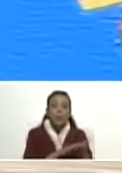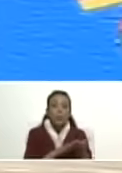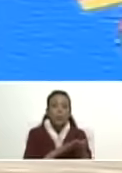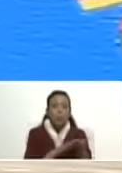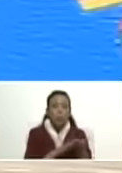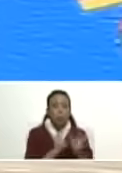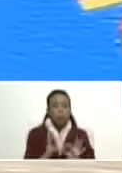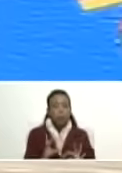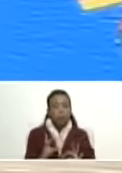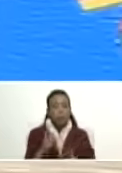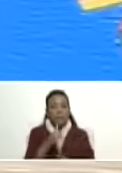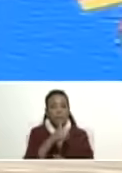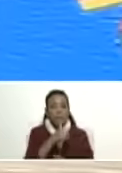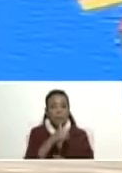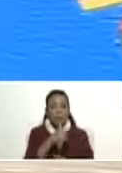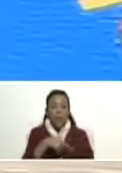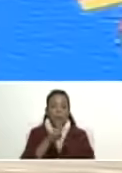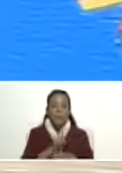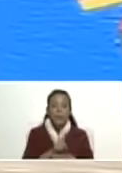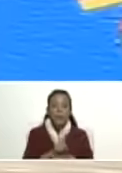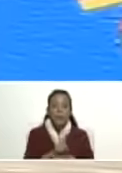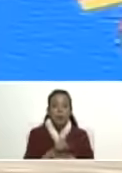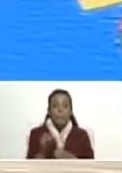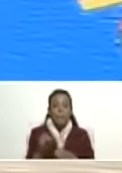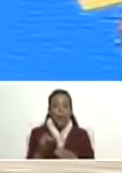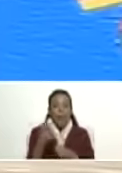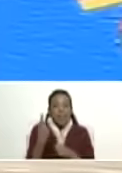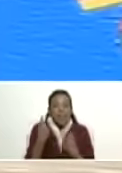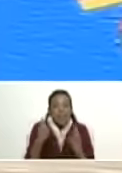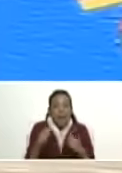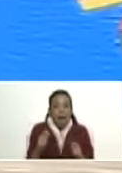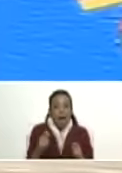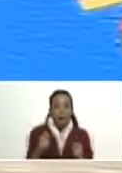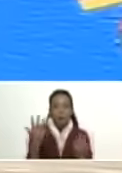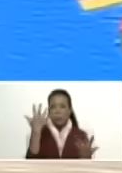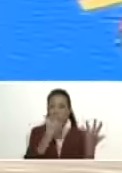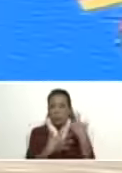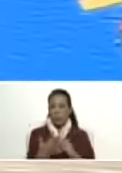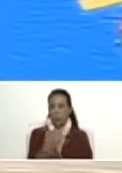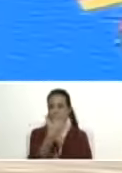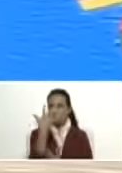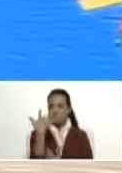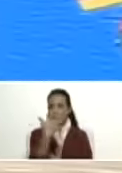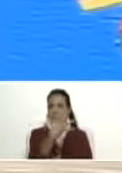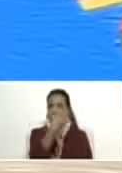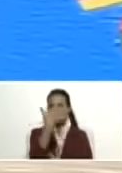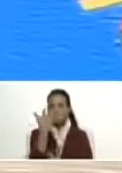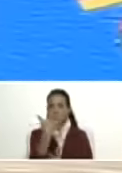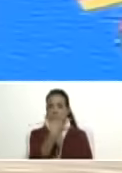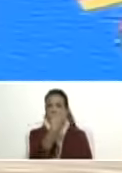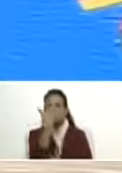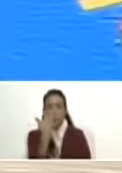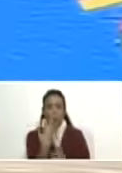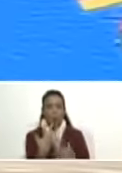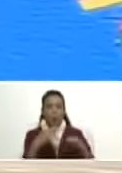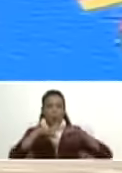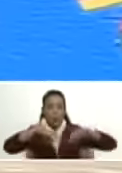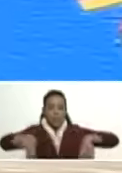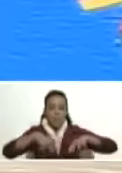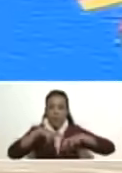estelar para aquellos que tratan de crear dudas para aquellos que tratan de crear